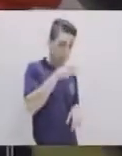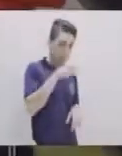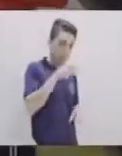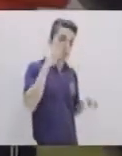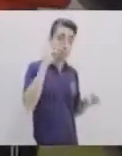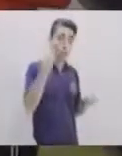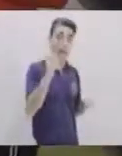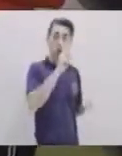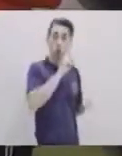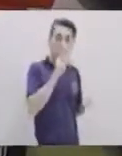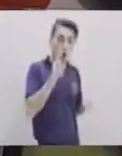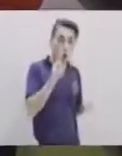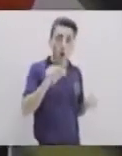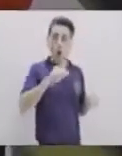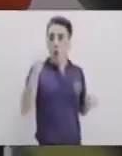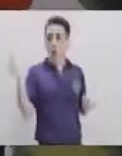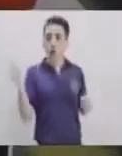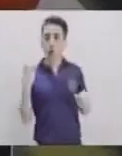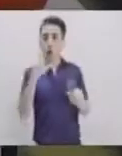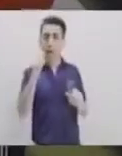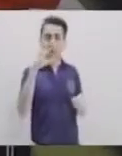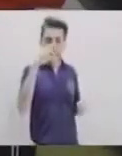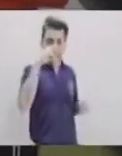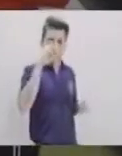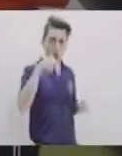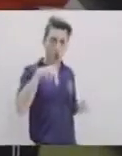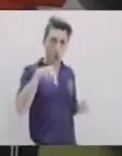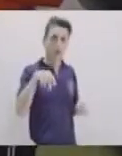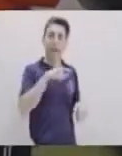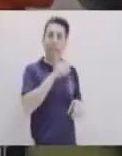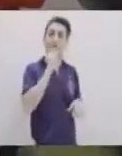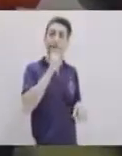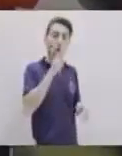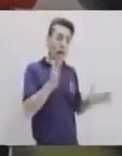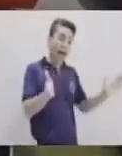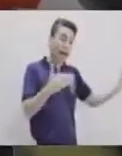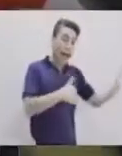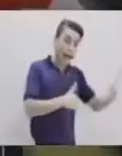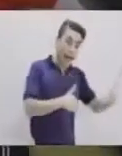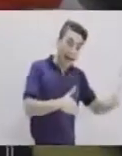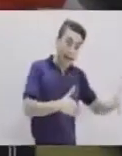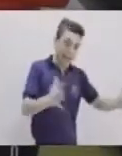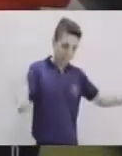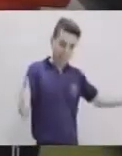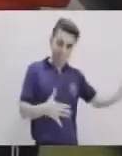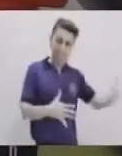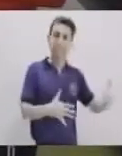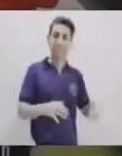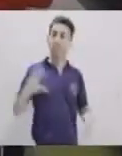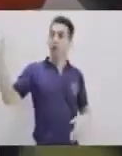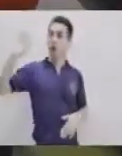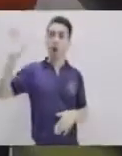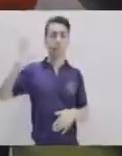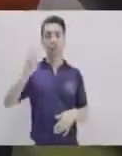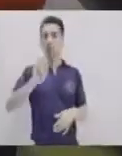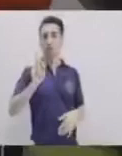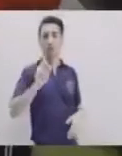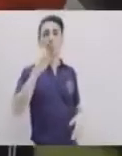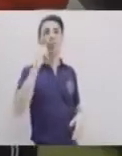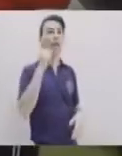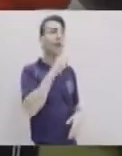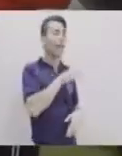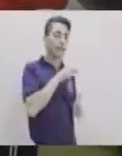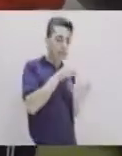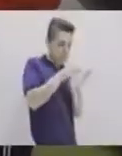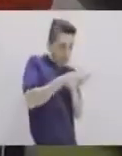dar cuenta por qué no podemos utilizar el material de caja de cereal, por ejemplo. Porque el fin